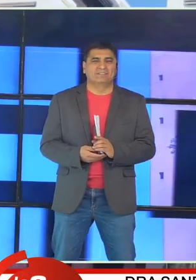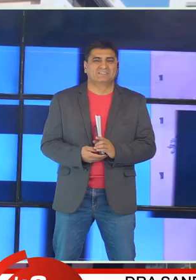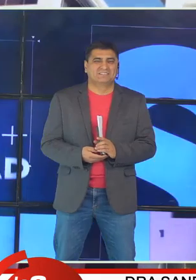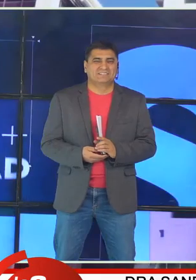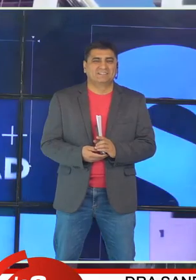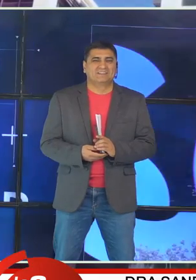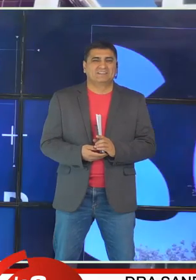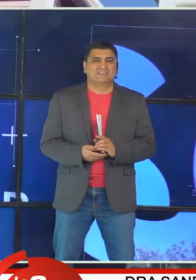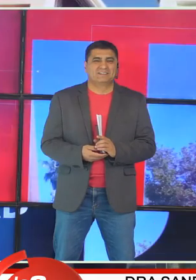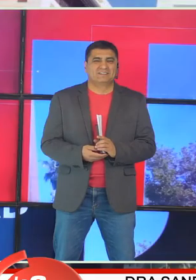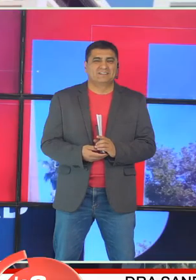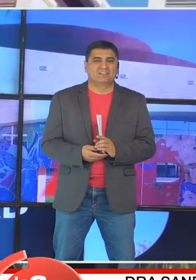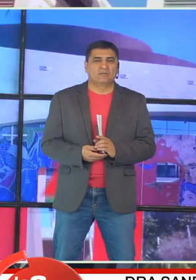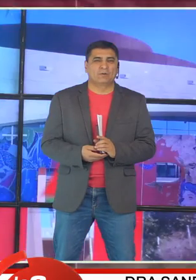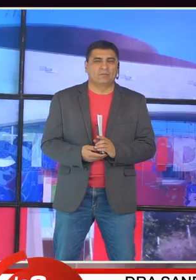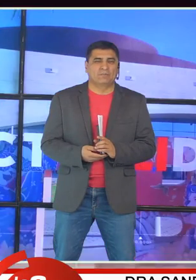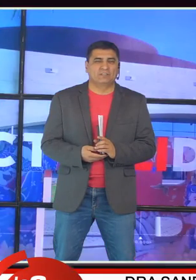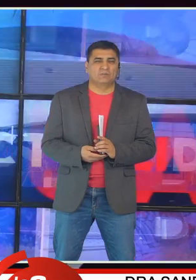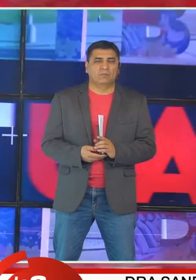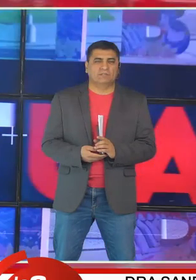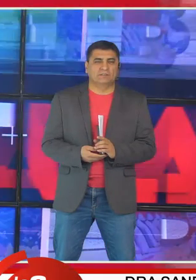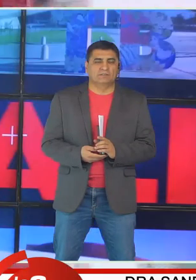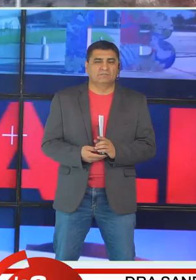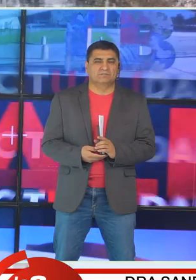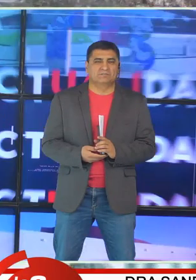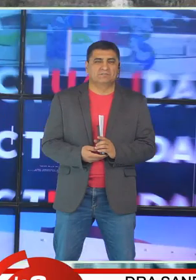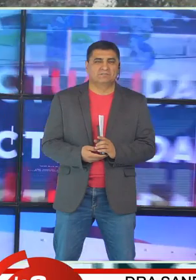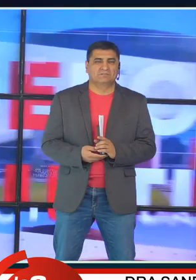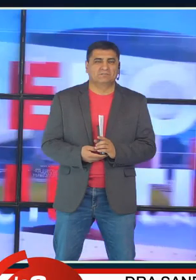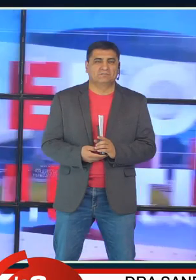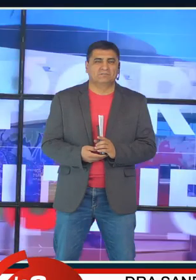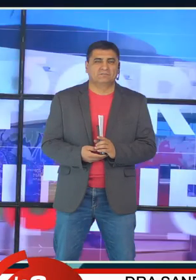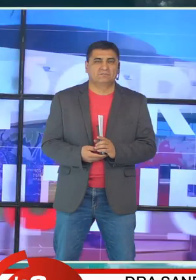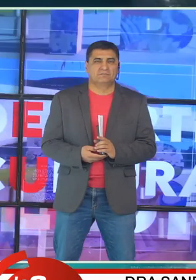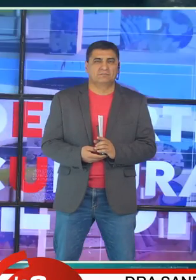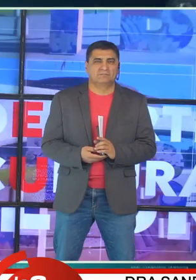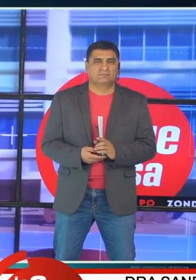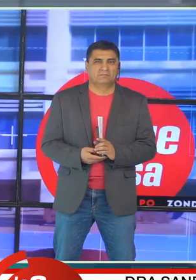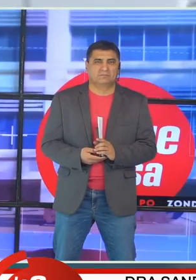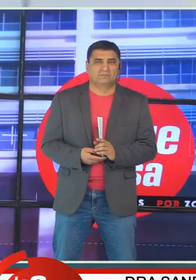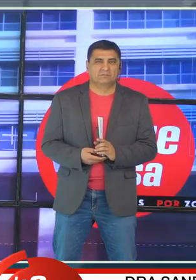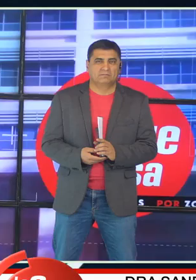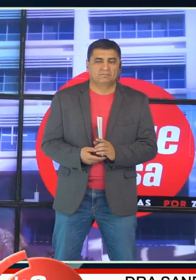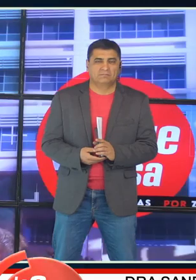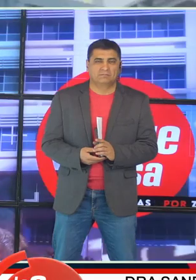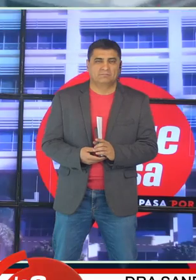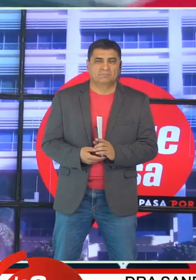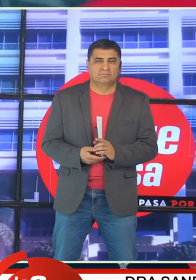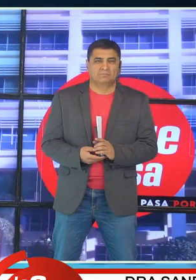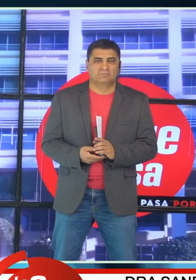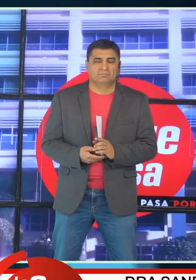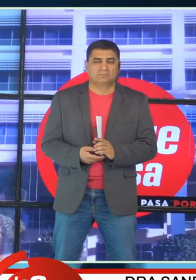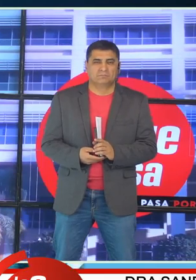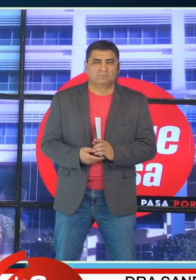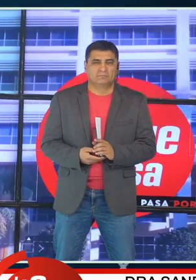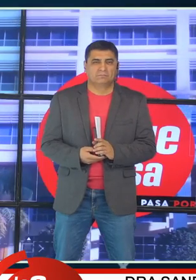escuchar mejor. Ahora sí. La escuchamos bien, la escuchamos perfecto. Perfecto. Entonces le decía, frente a